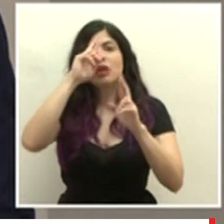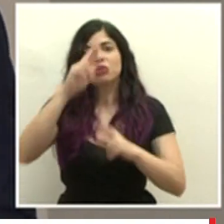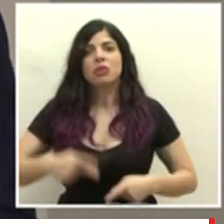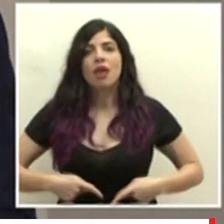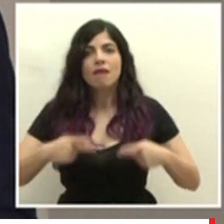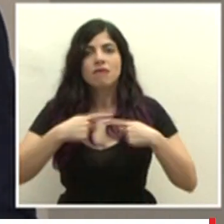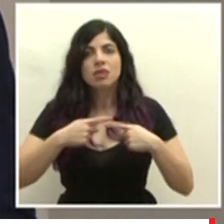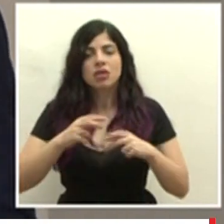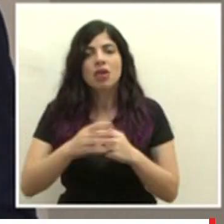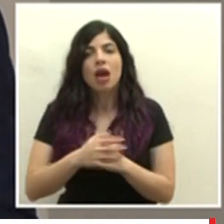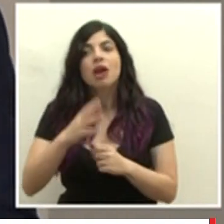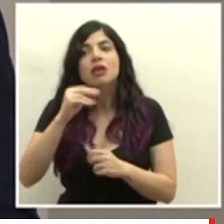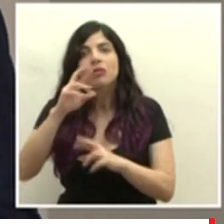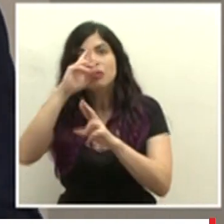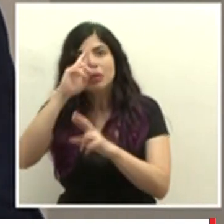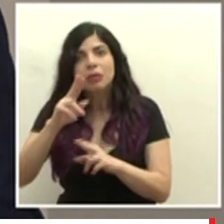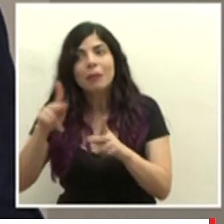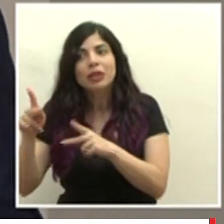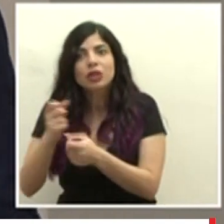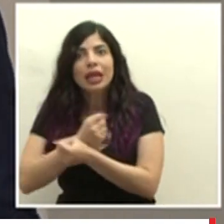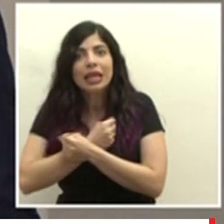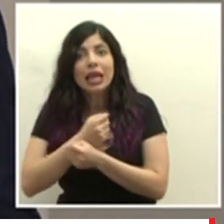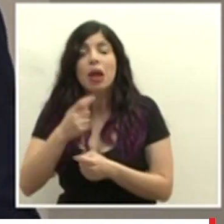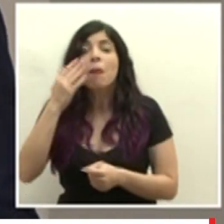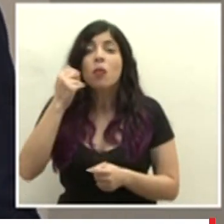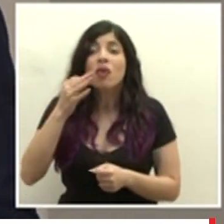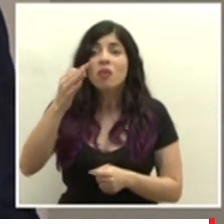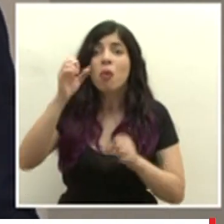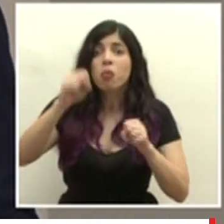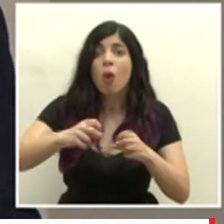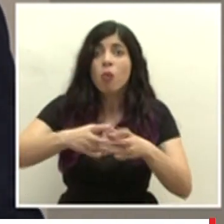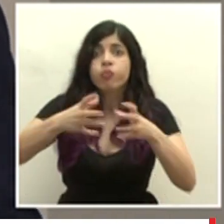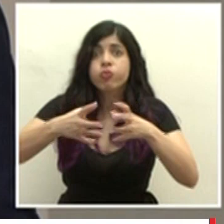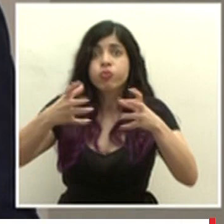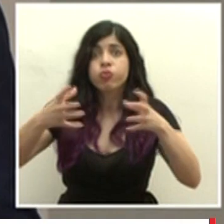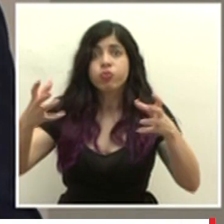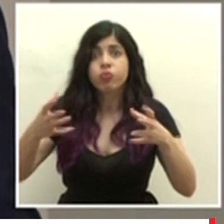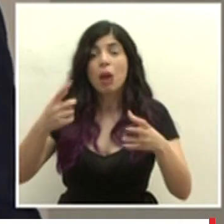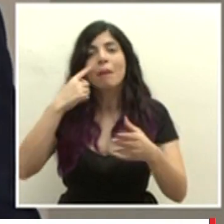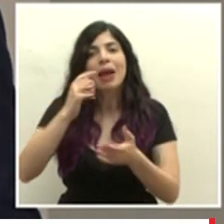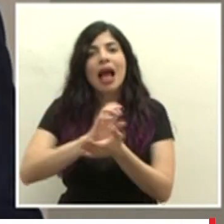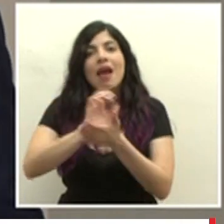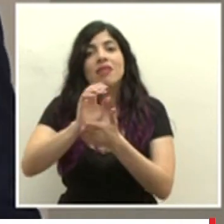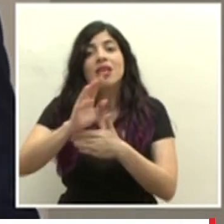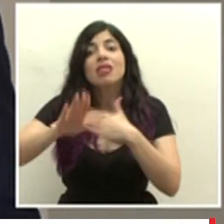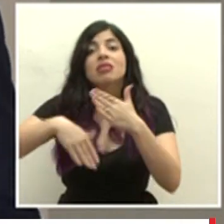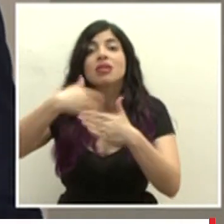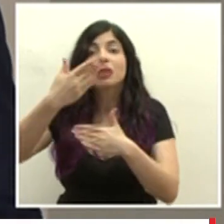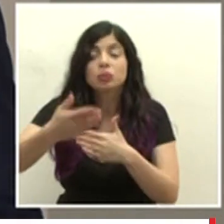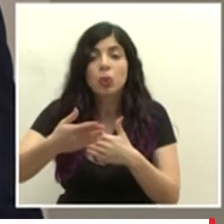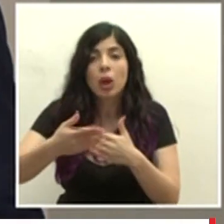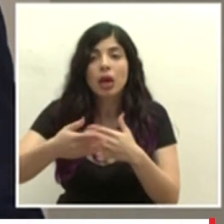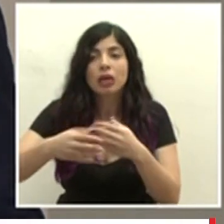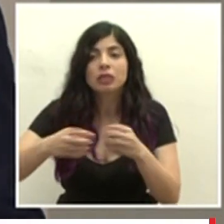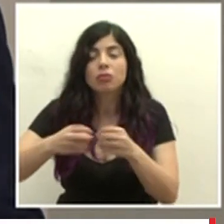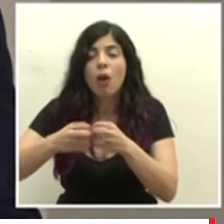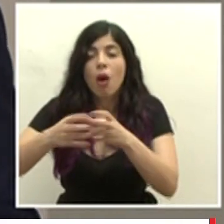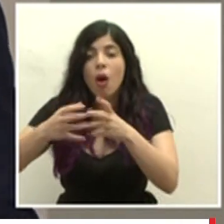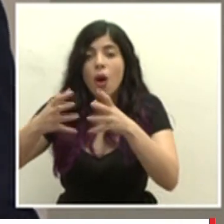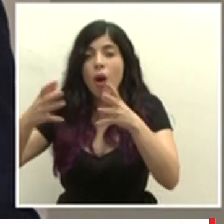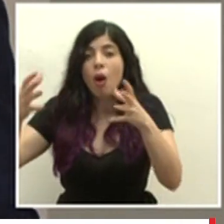podemos hacer que esta cantidad de casos, que puede eventualmente subir un poco más, no vaya a agarrar una ruta que no vaya a